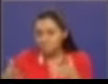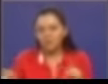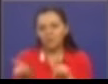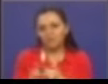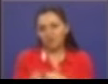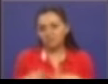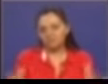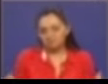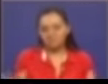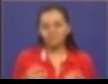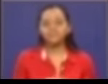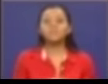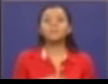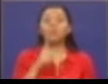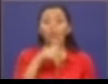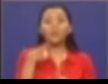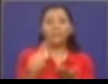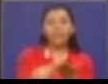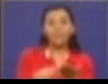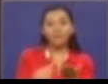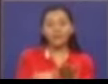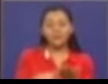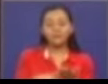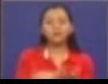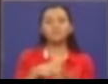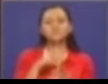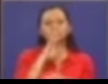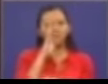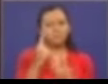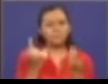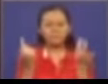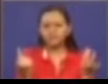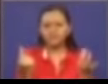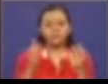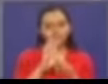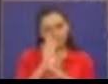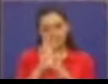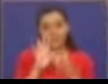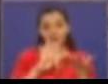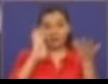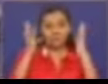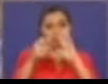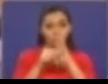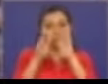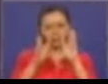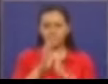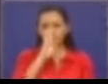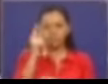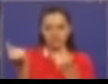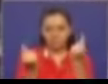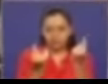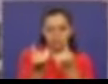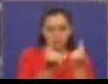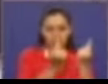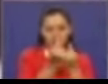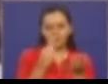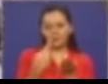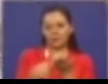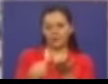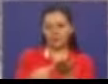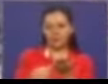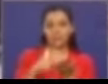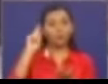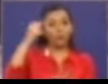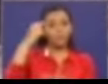Escuchar al pueblo en un debate sin exclusión ha sido siempre la razón de ser de la Revolución Ciudadana. Y de lejos ha sido el gobierno